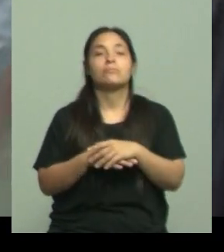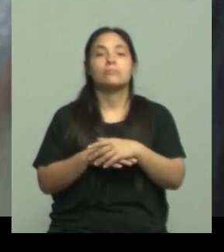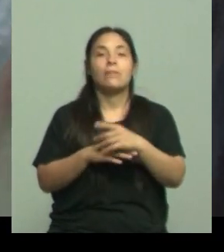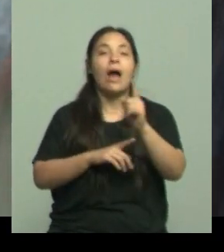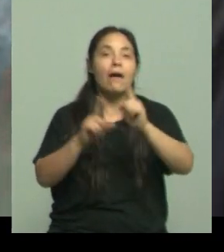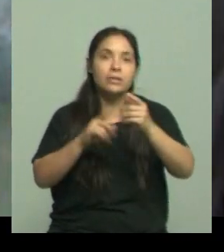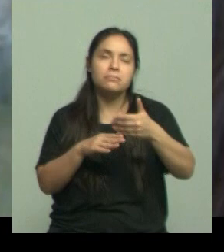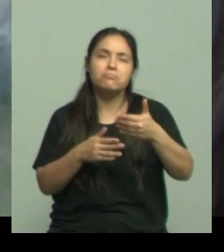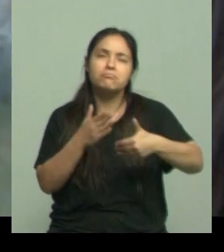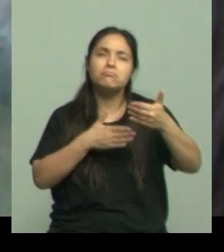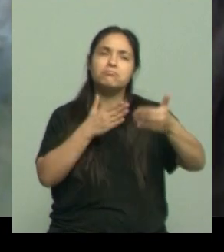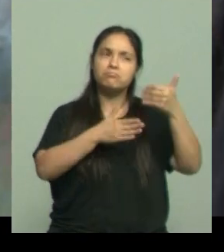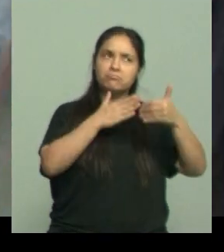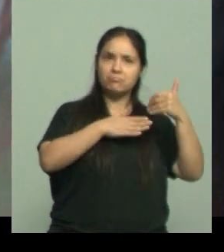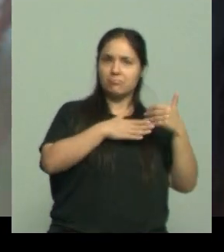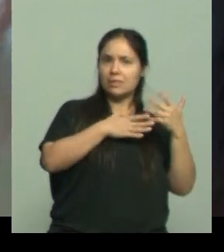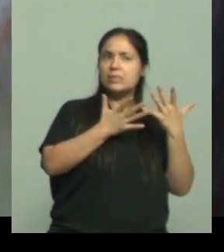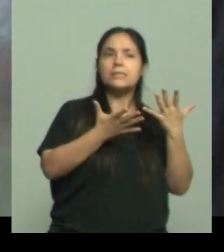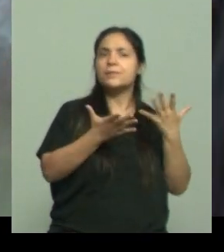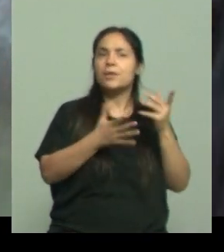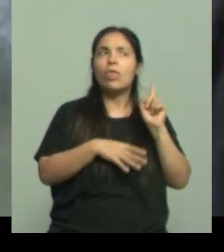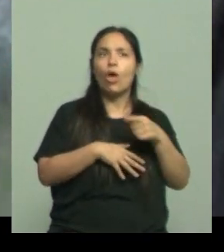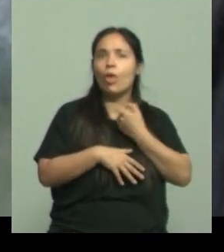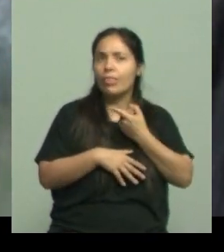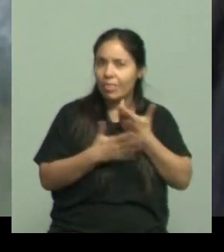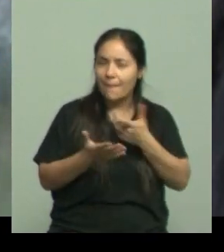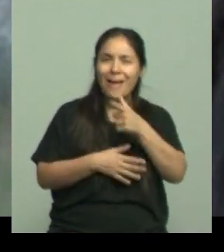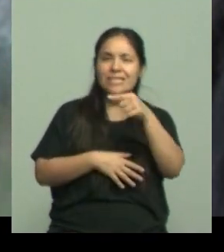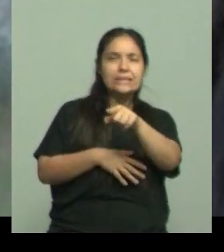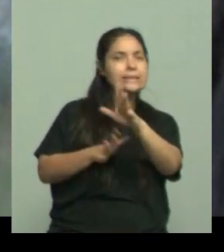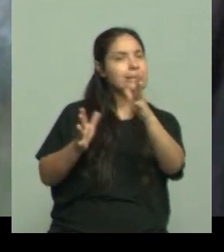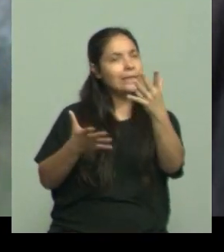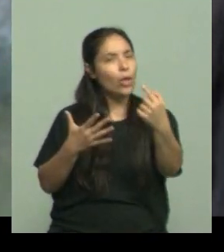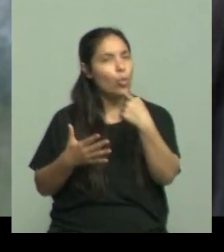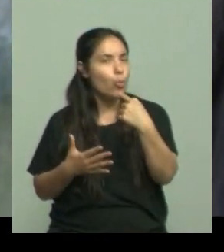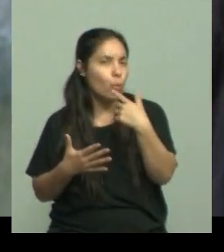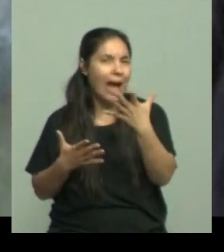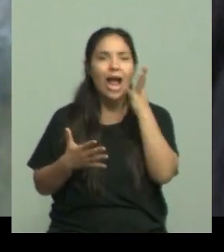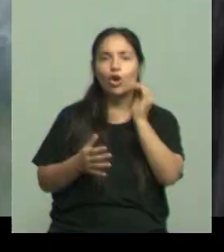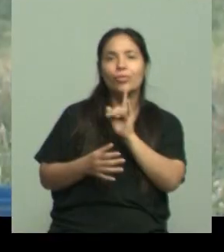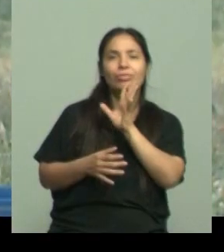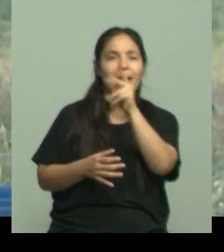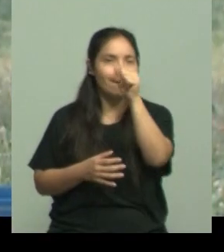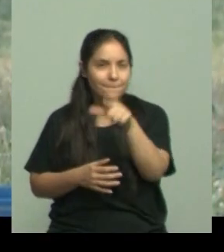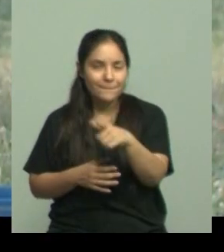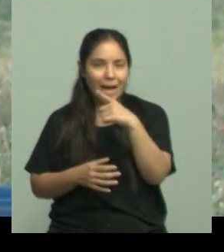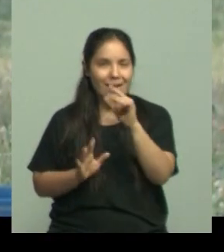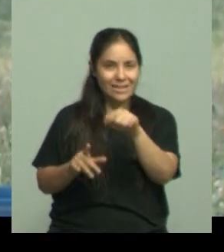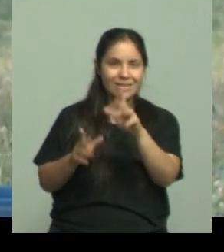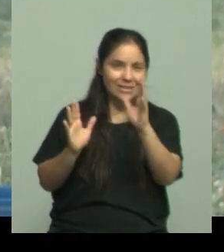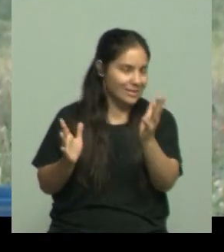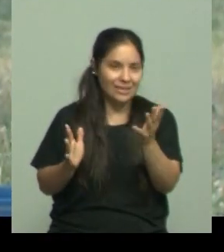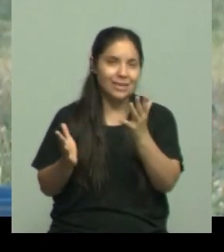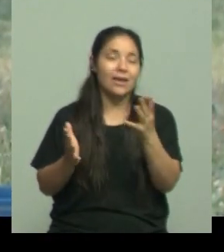recapitula y arranca por donde corresponde. Digamos, se da cuenta que cayó en una trampita. No digo una trampa porque